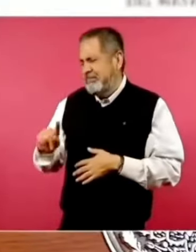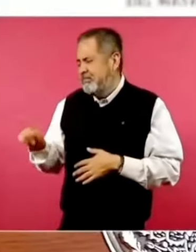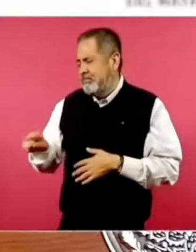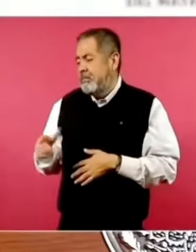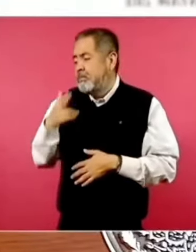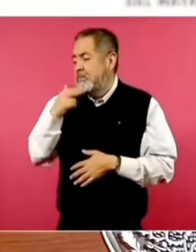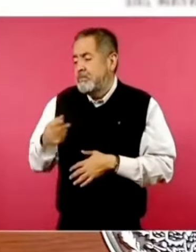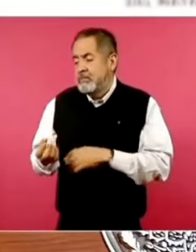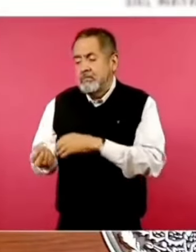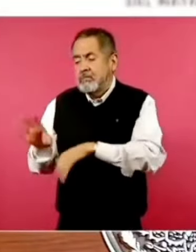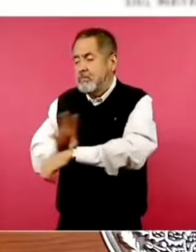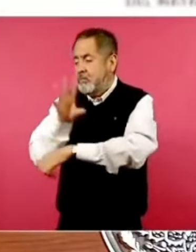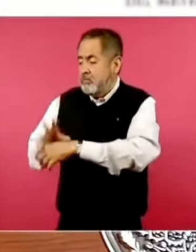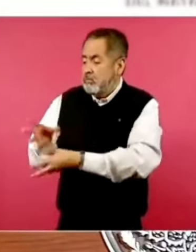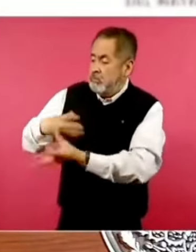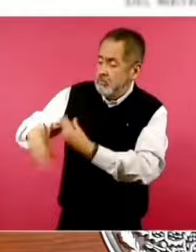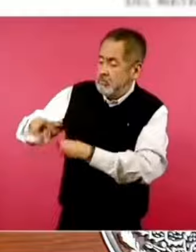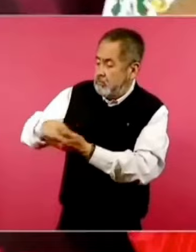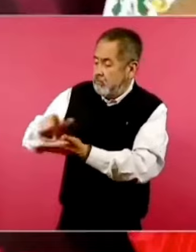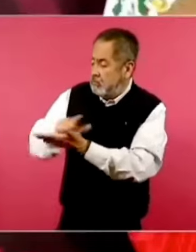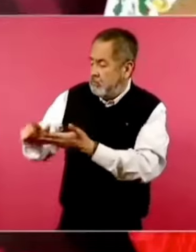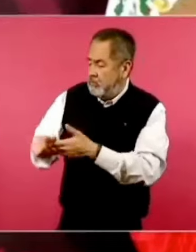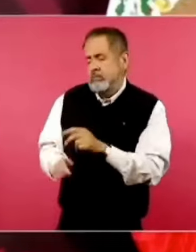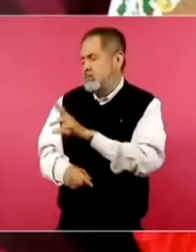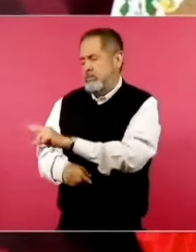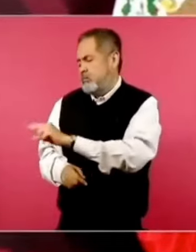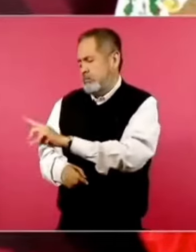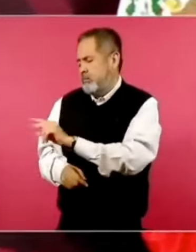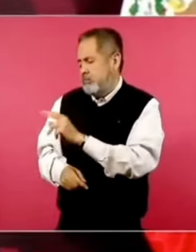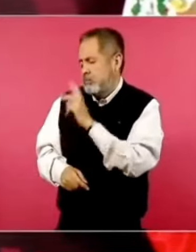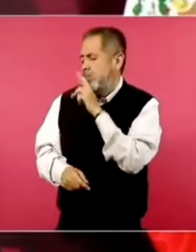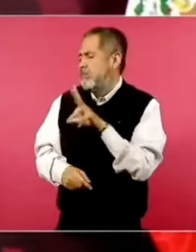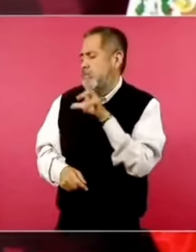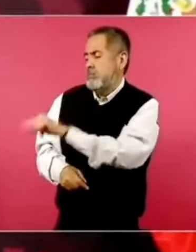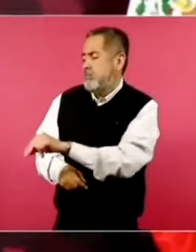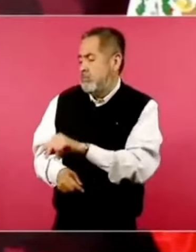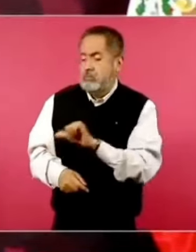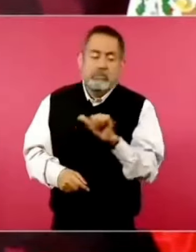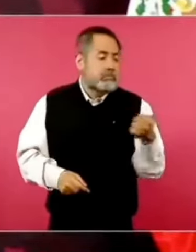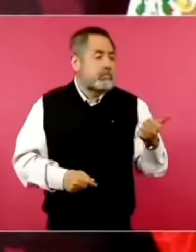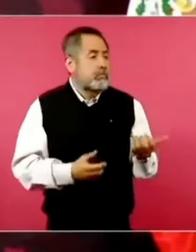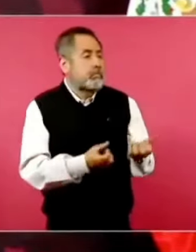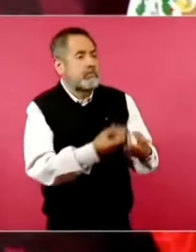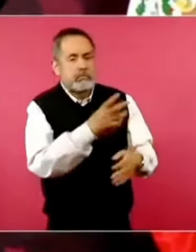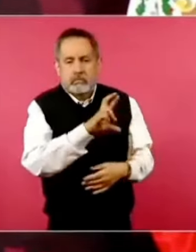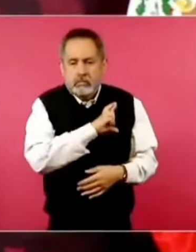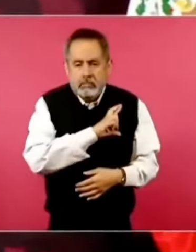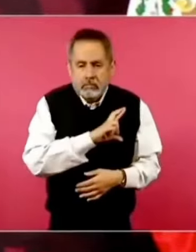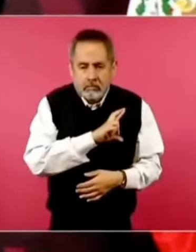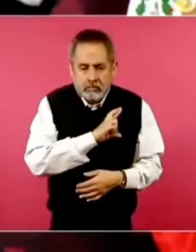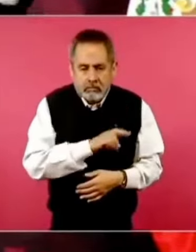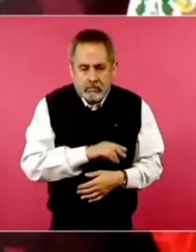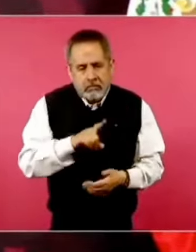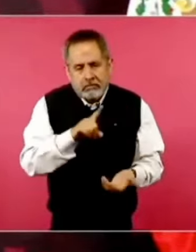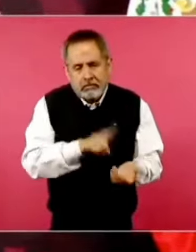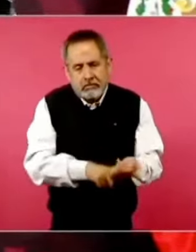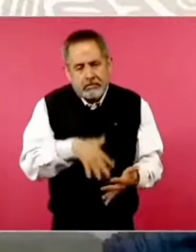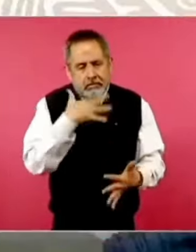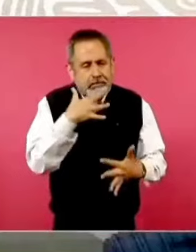renovable no se consideraba energía Limpia por todas las Tranzas que